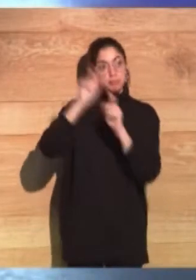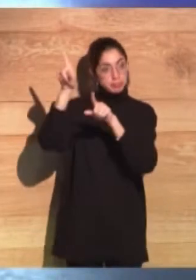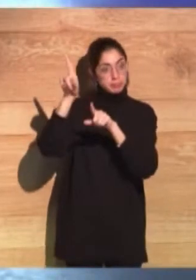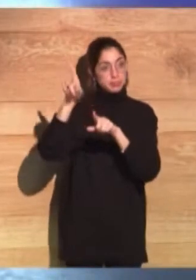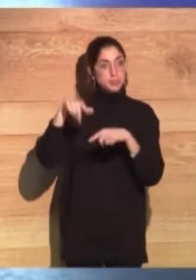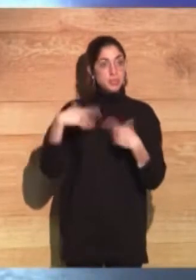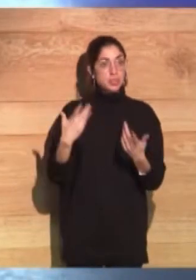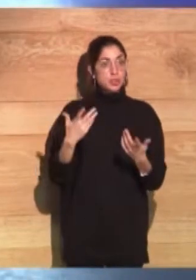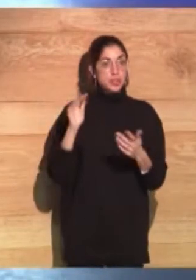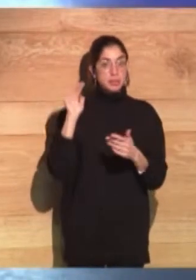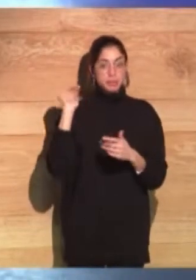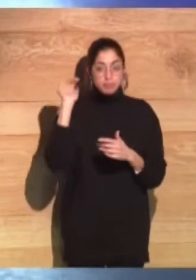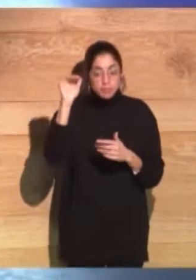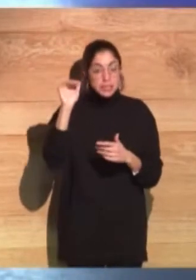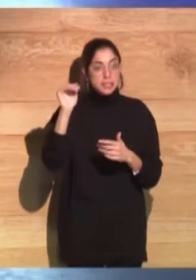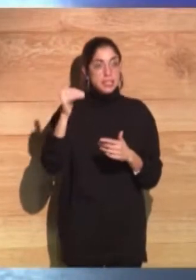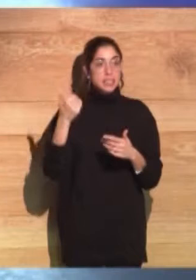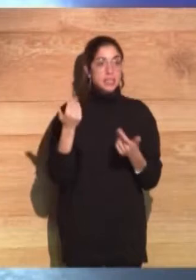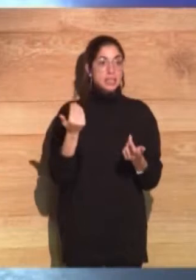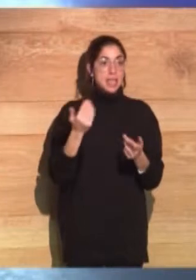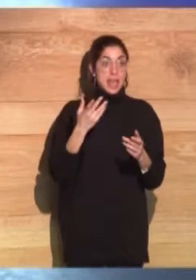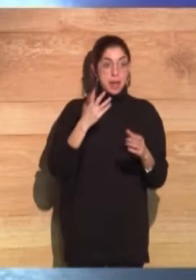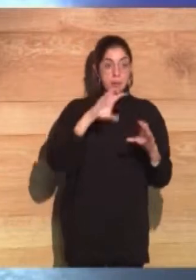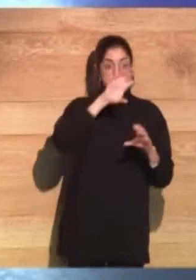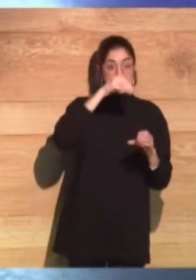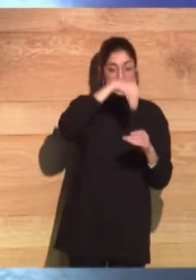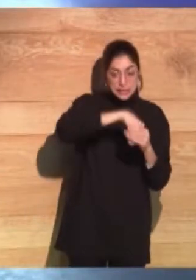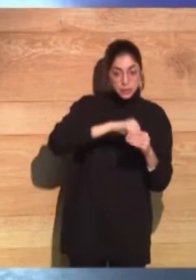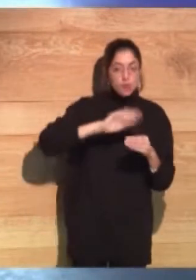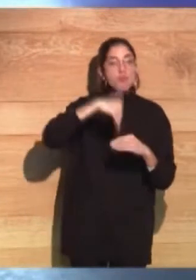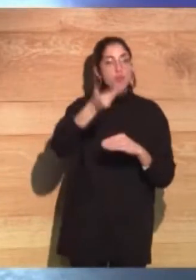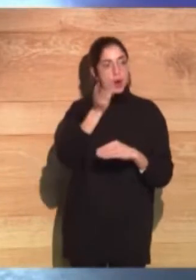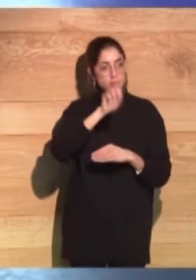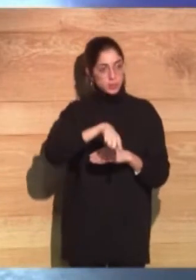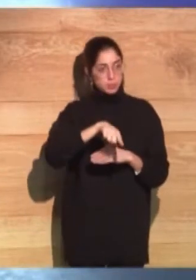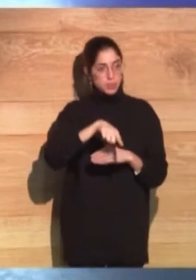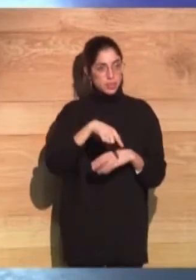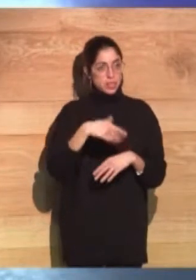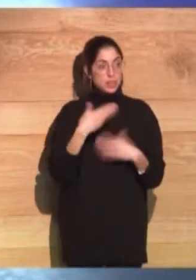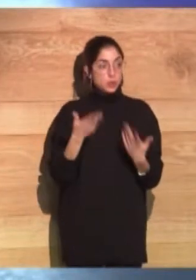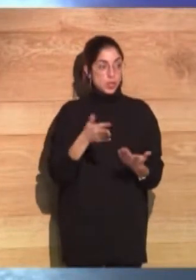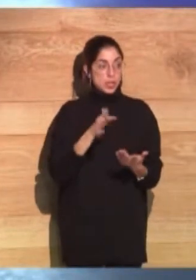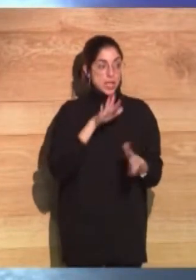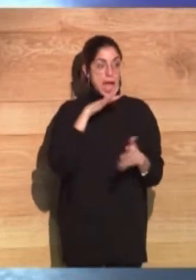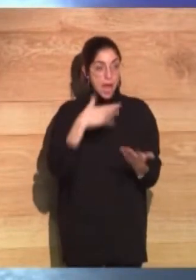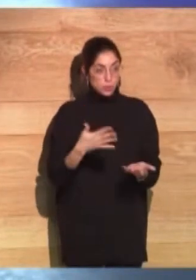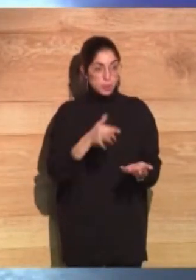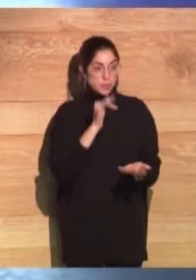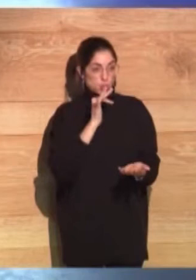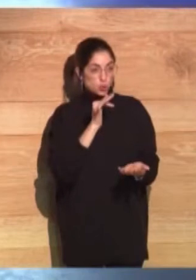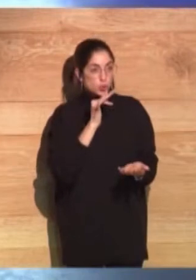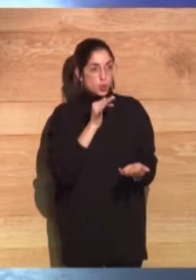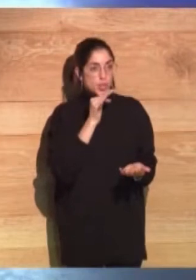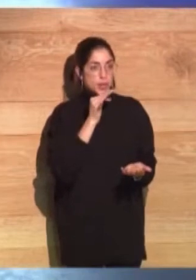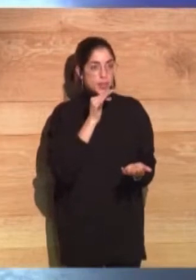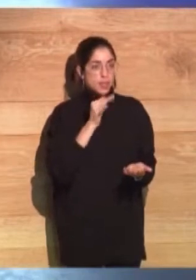poblaciones desplazadas tanto dentro como fuera del país. Y todavía tenemos